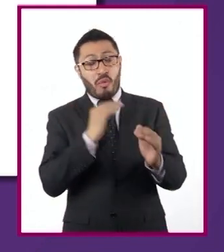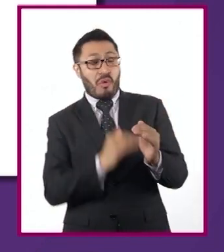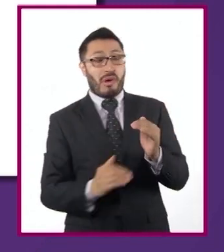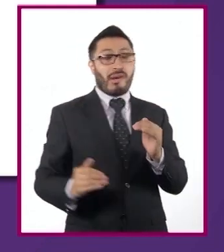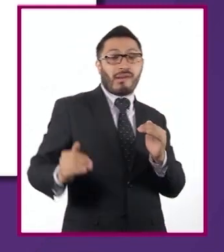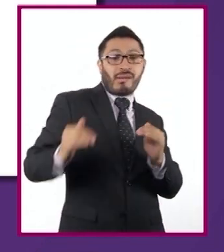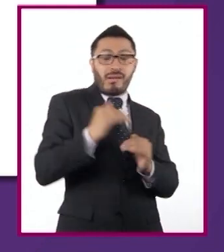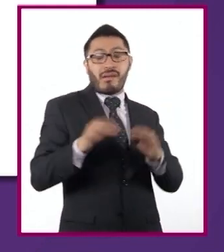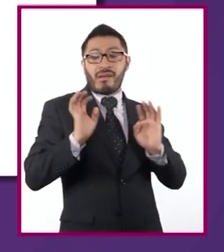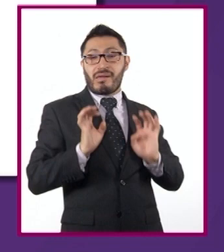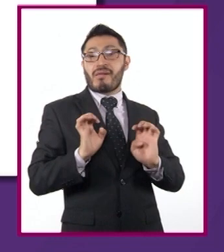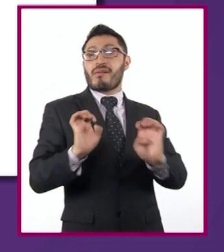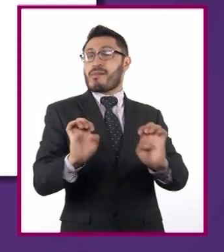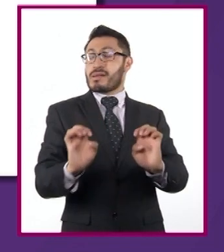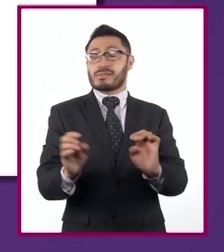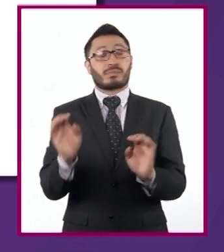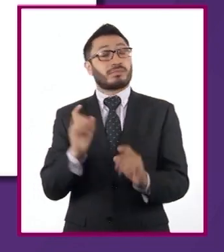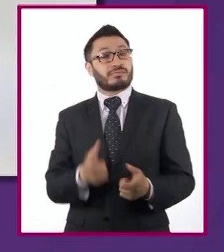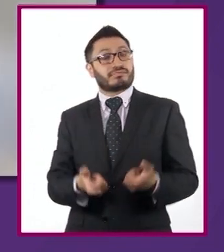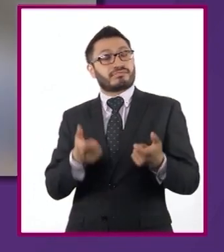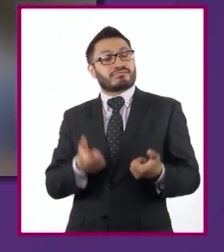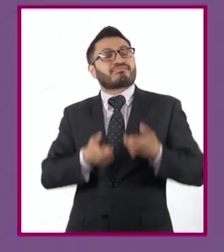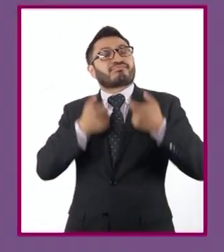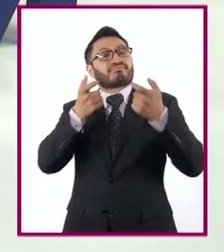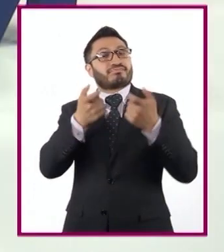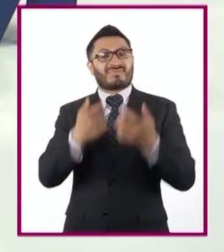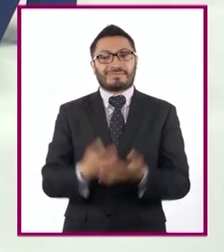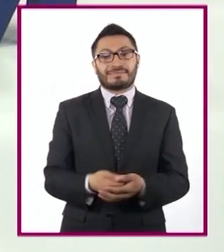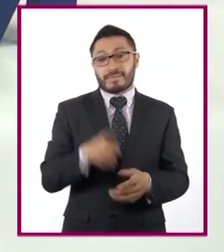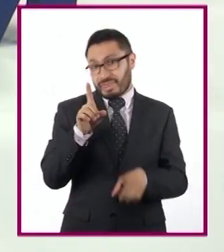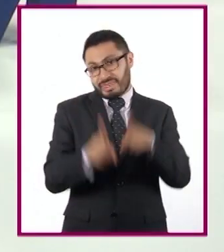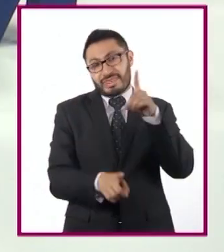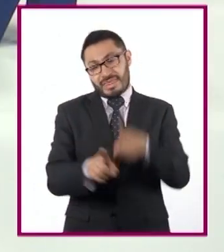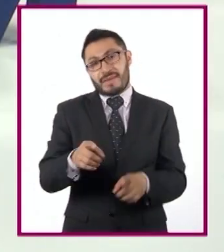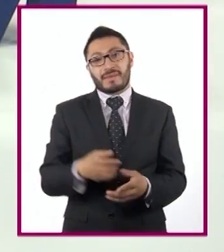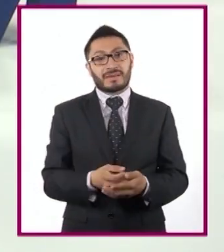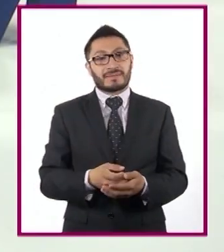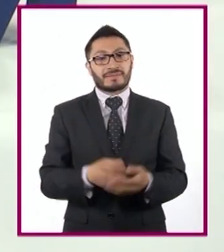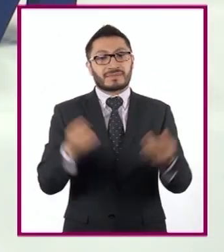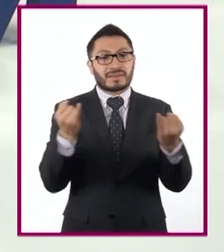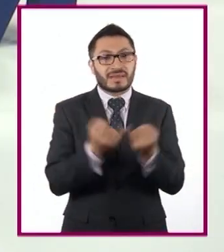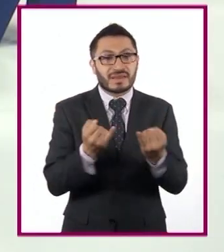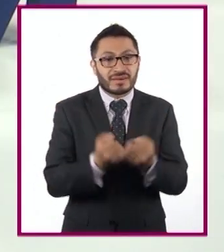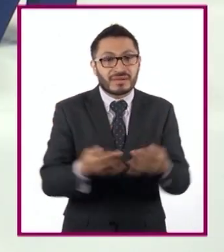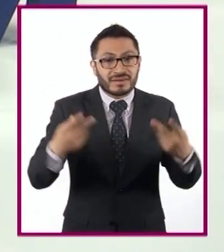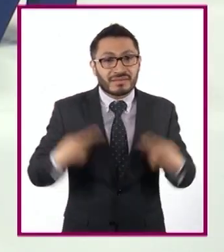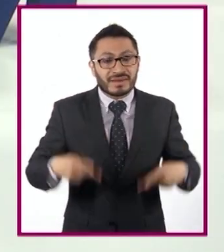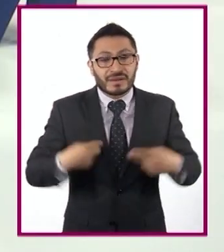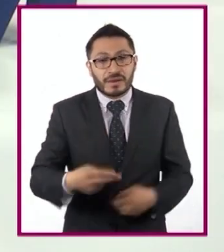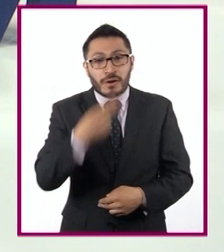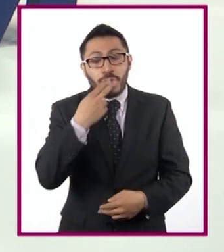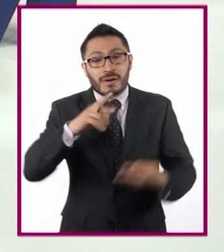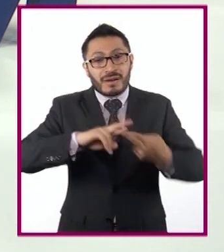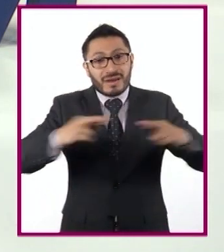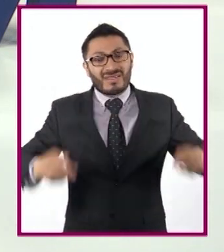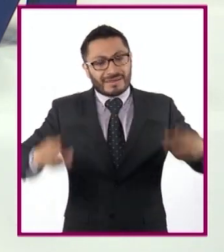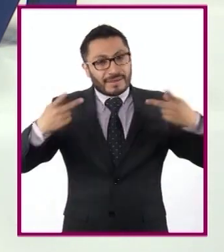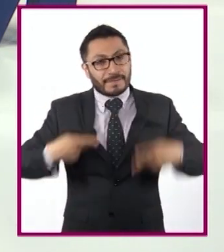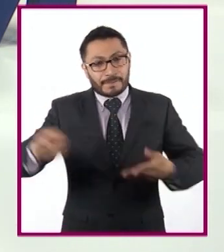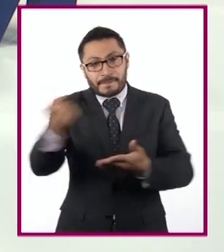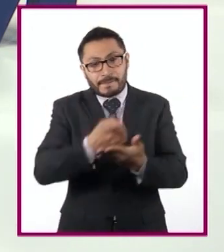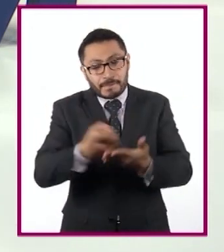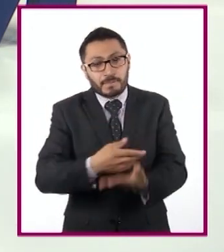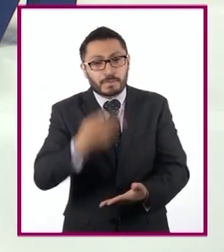calidad, elegantes o de alto valor. Y también nos habla de los recursos que los diseñadores ocupan